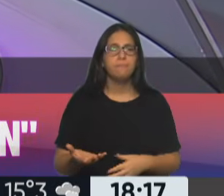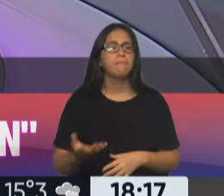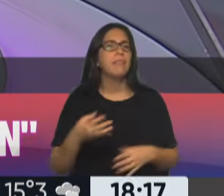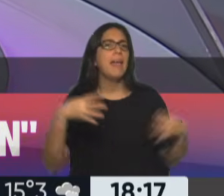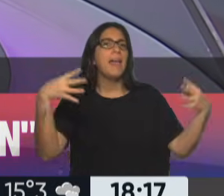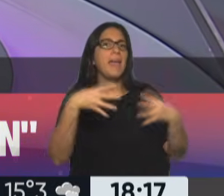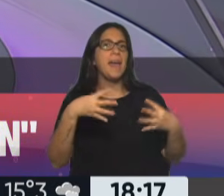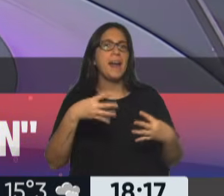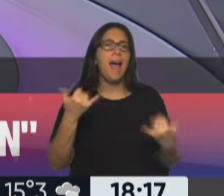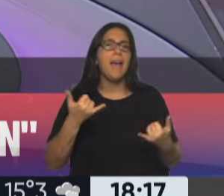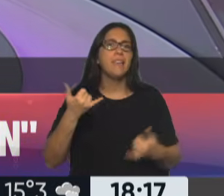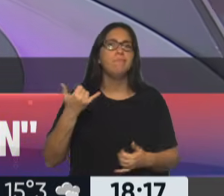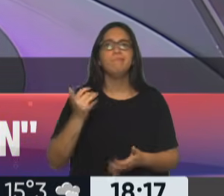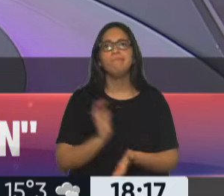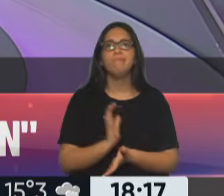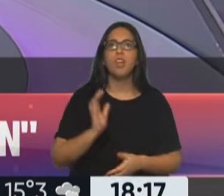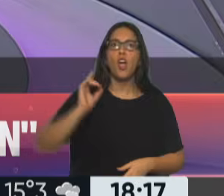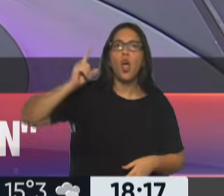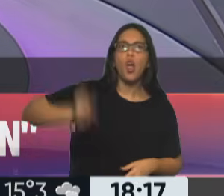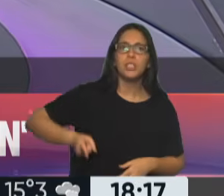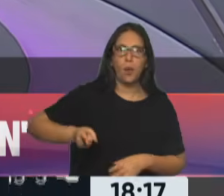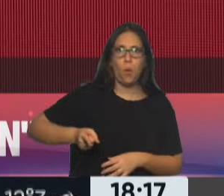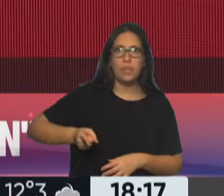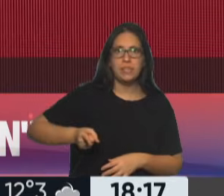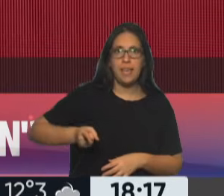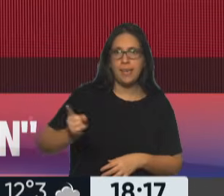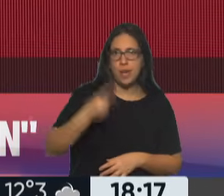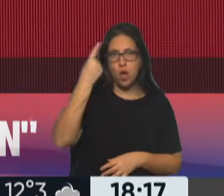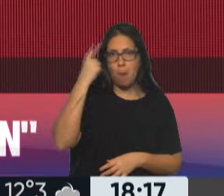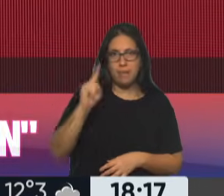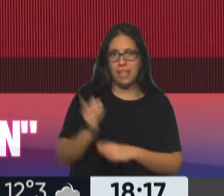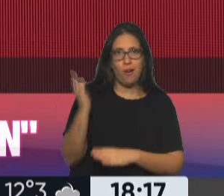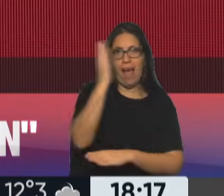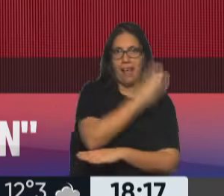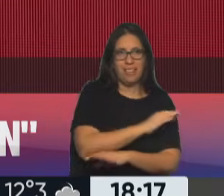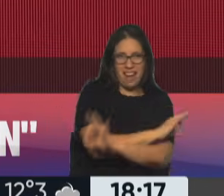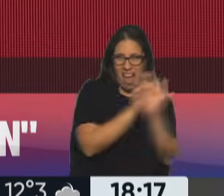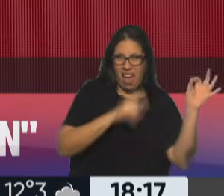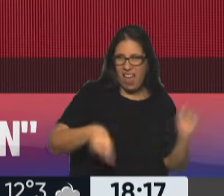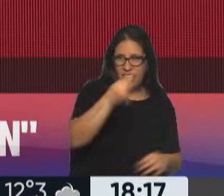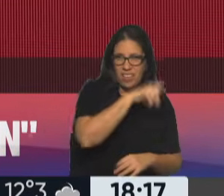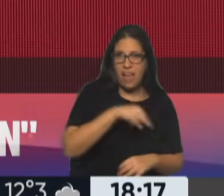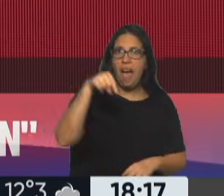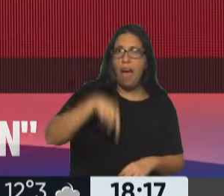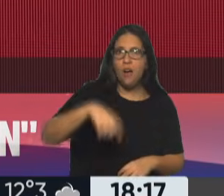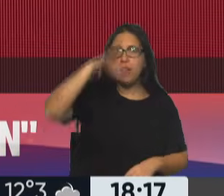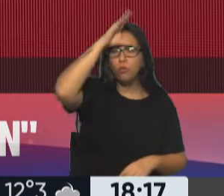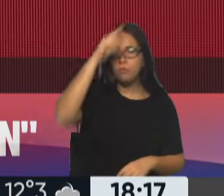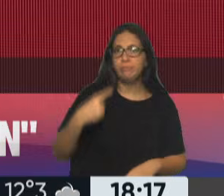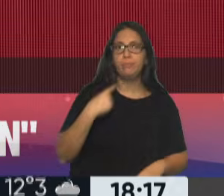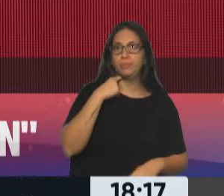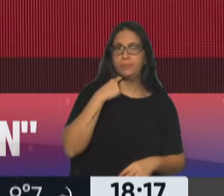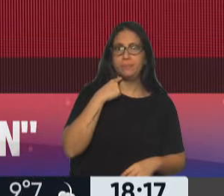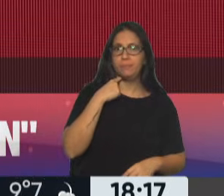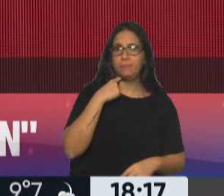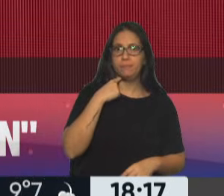que aparecen y que ni siquiera aquel actor que las inició las había pensado, ¿no? Me parece que Trump se encuentra frente a un